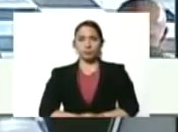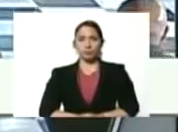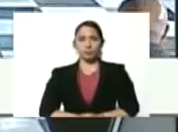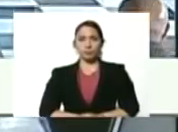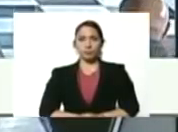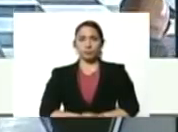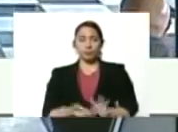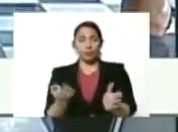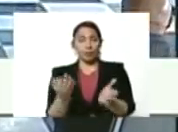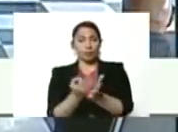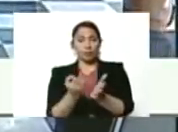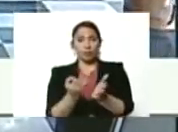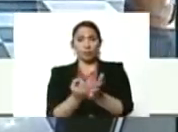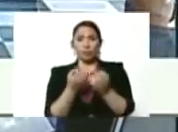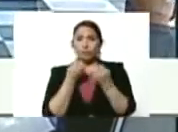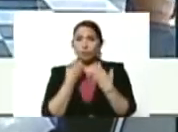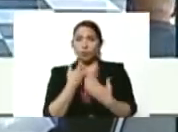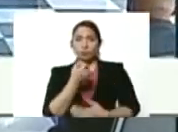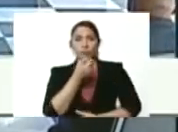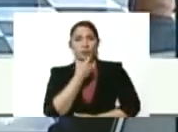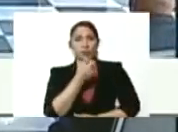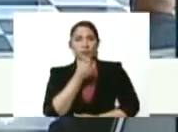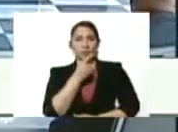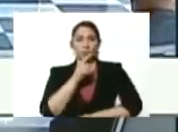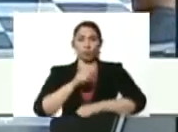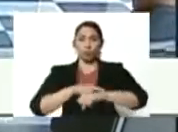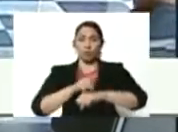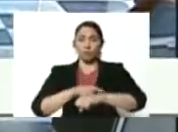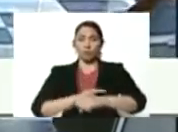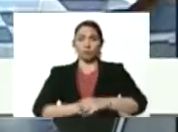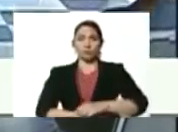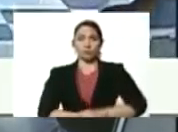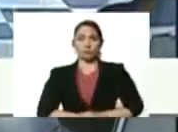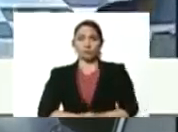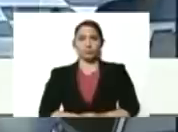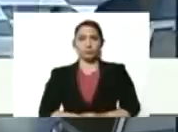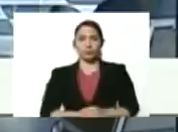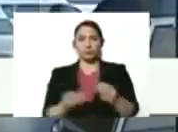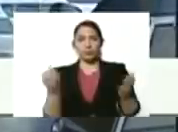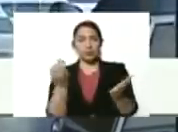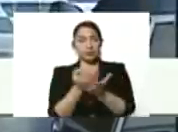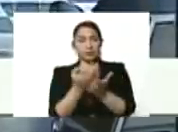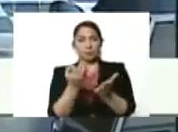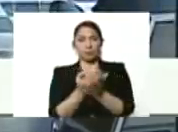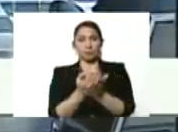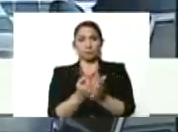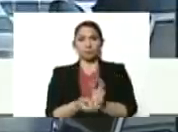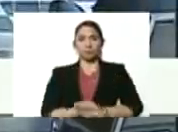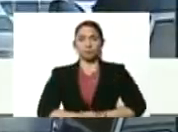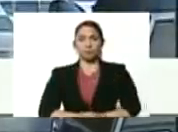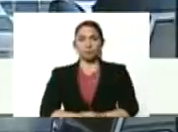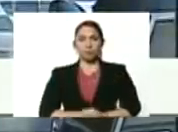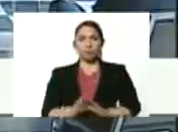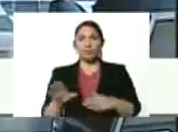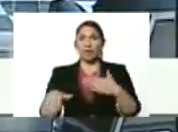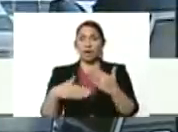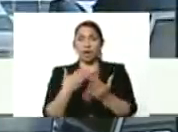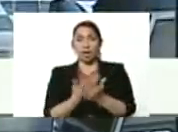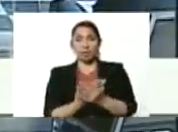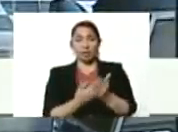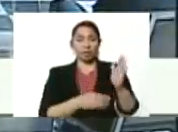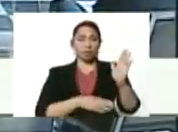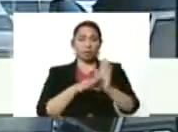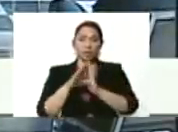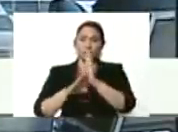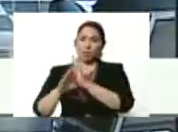Siempre los buenos tratamientos a tiempo. Siempre. Hasta que en el desarrollo